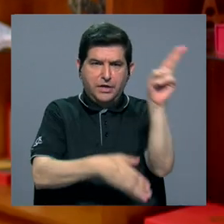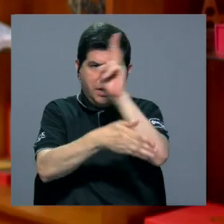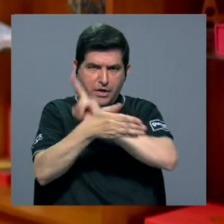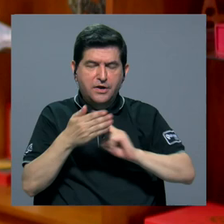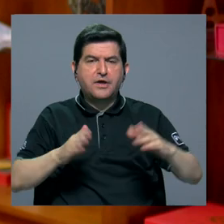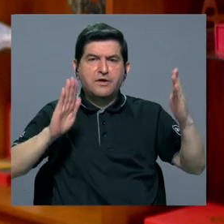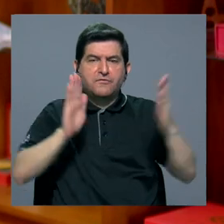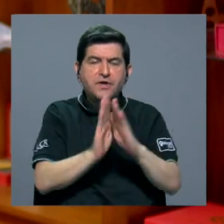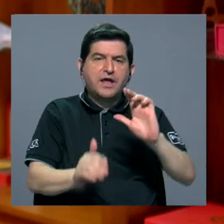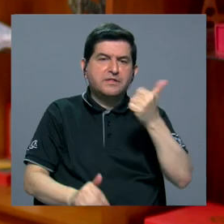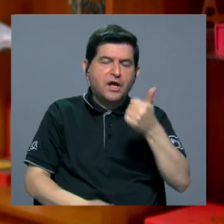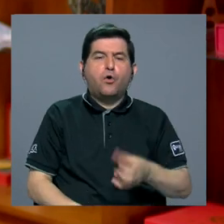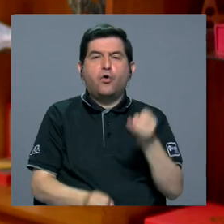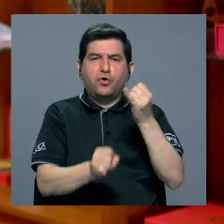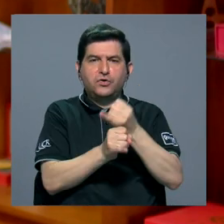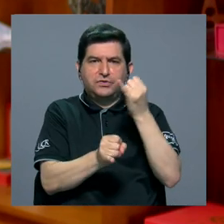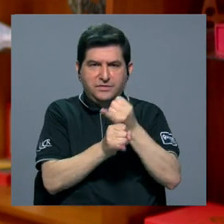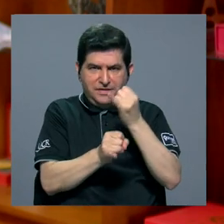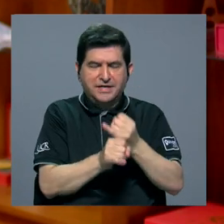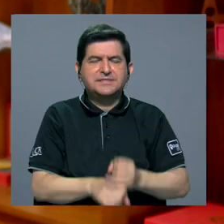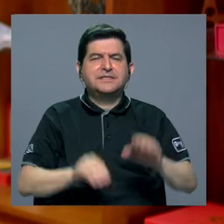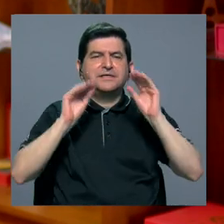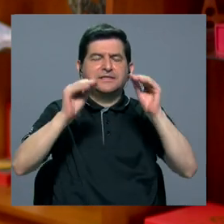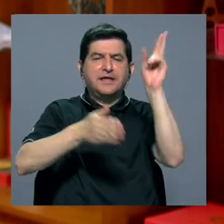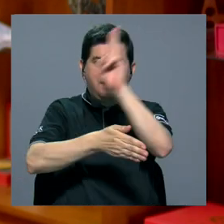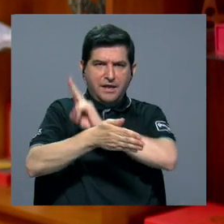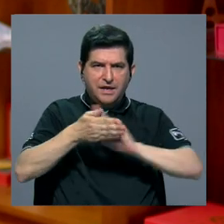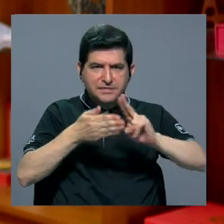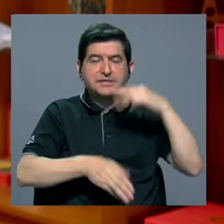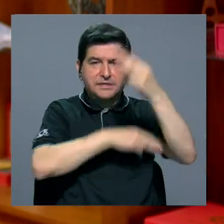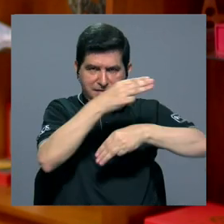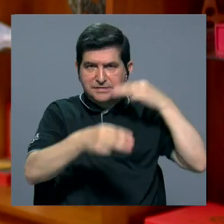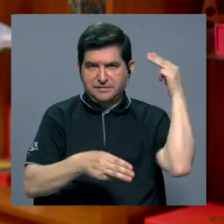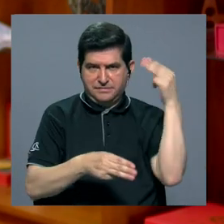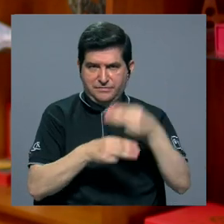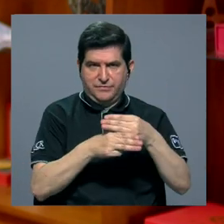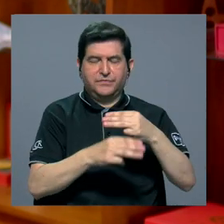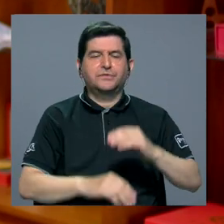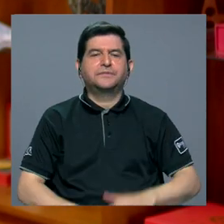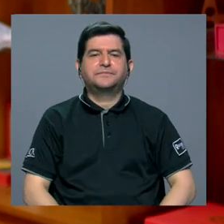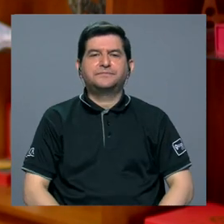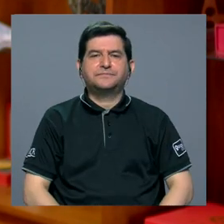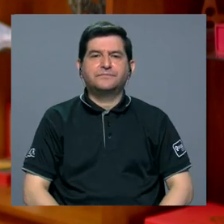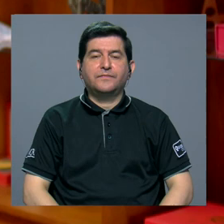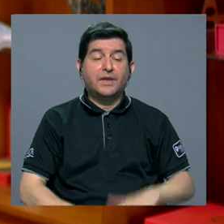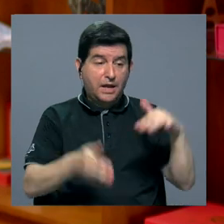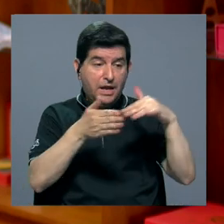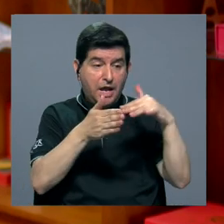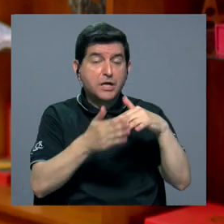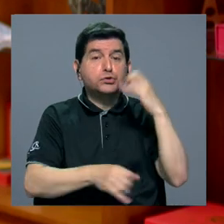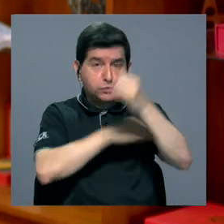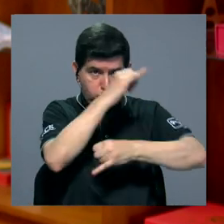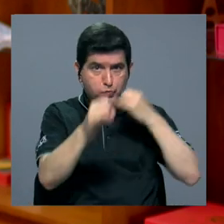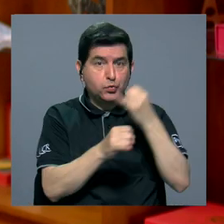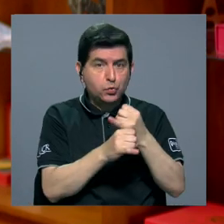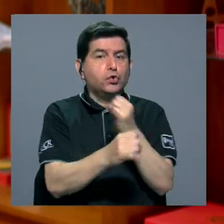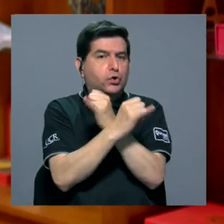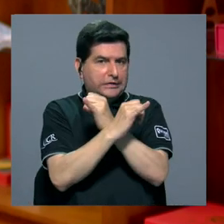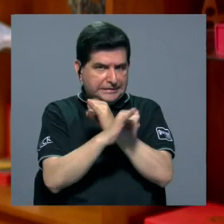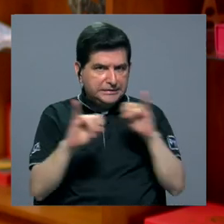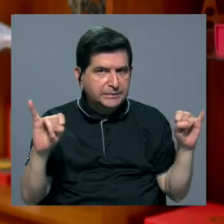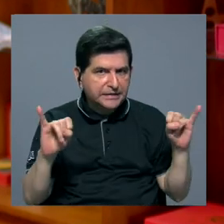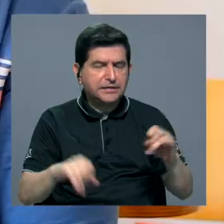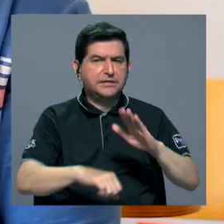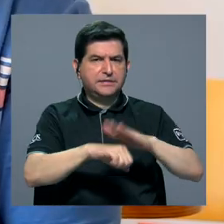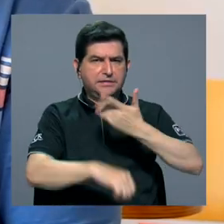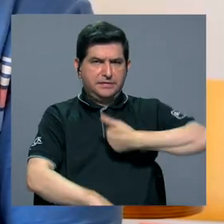universidad frente a otras instituciones de educación superior en el mundo. Es un estudio internacional e independiente que